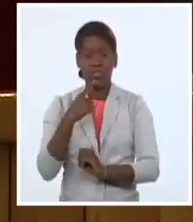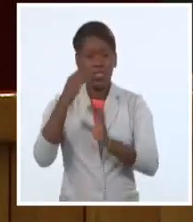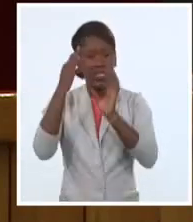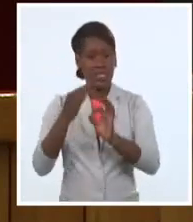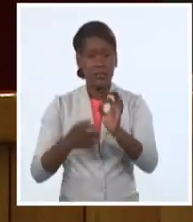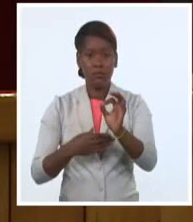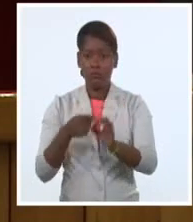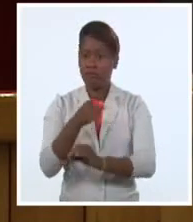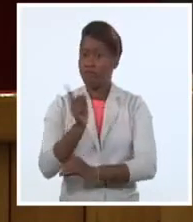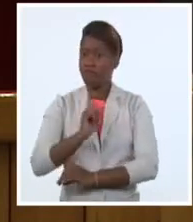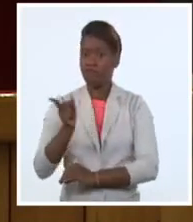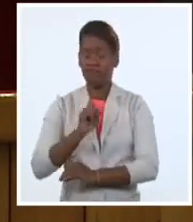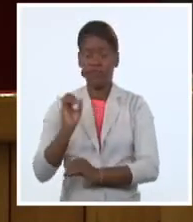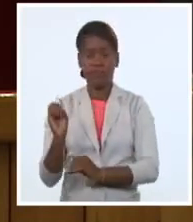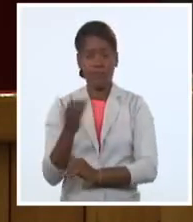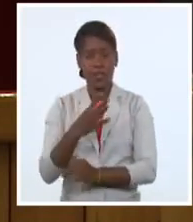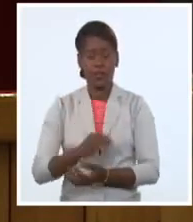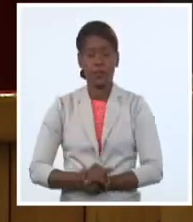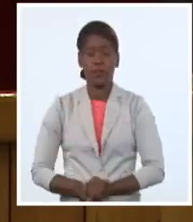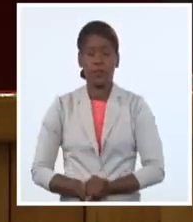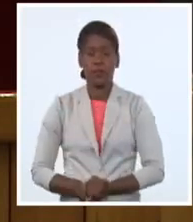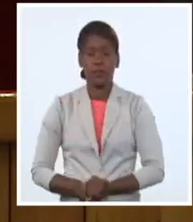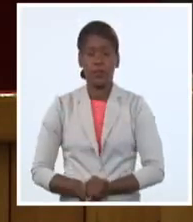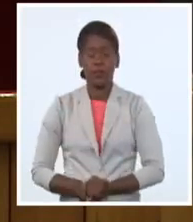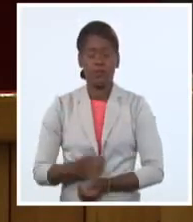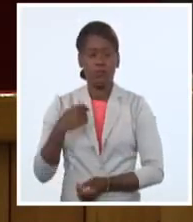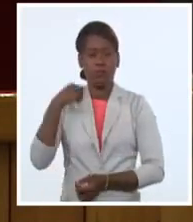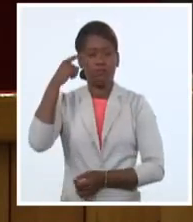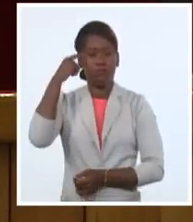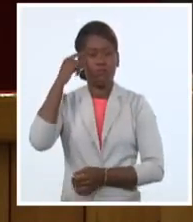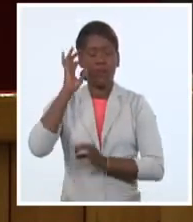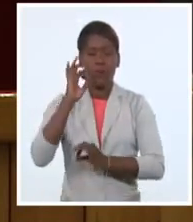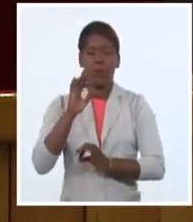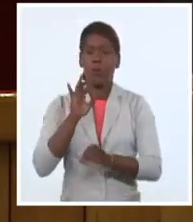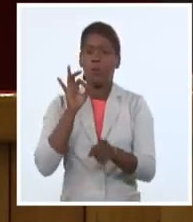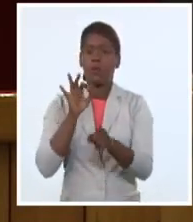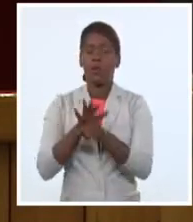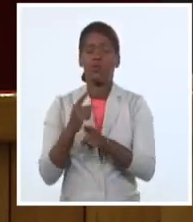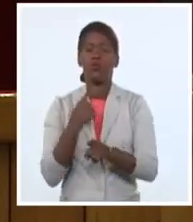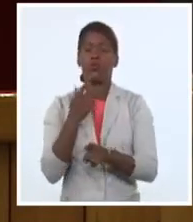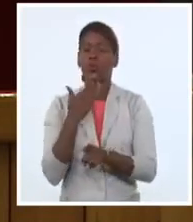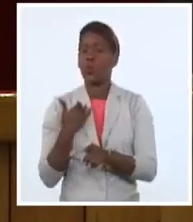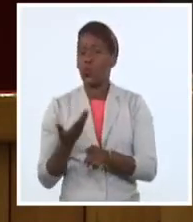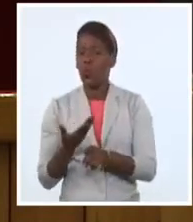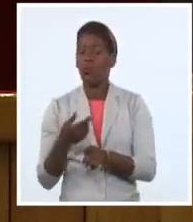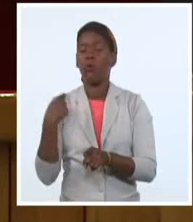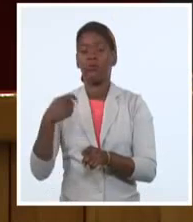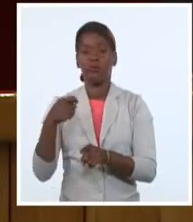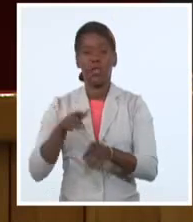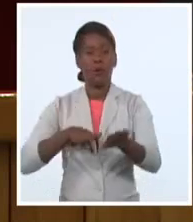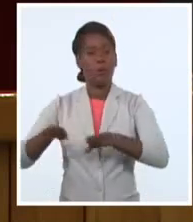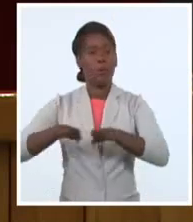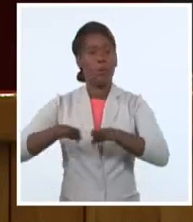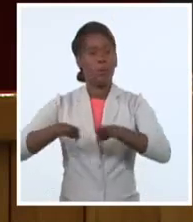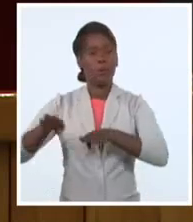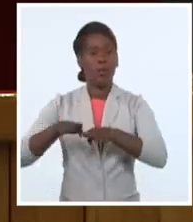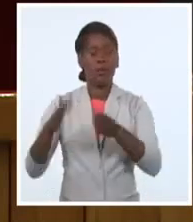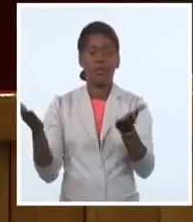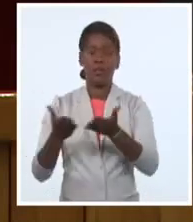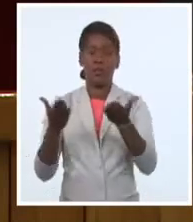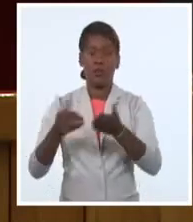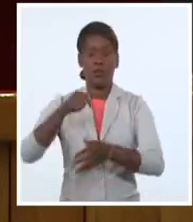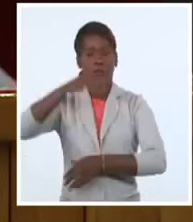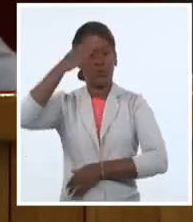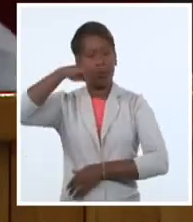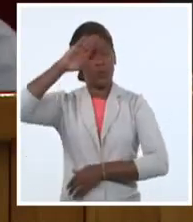mundial. Empecemos por el ejercicio legislativo que tanto debe aportar a la institucionalidad del país.